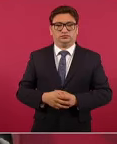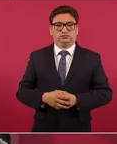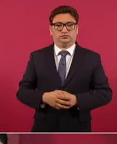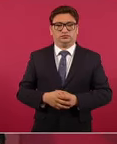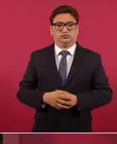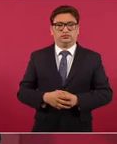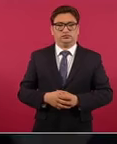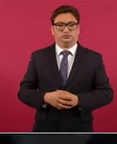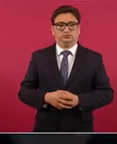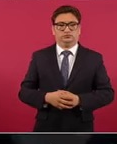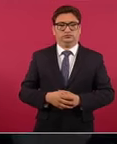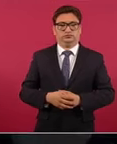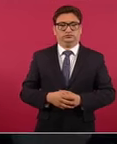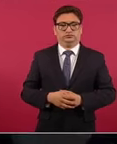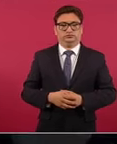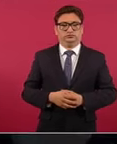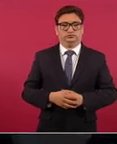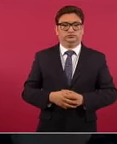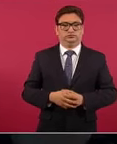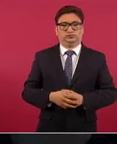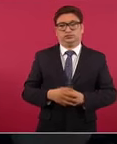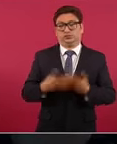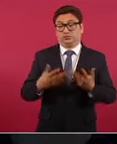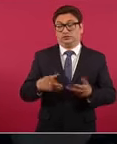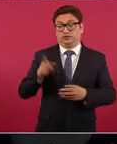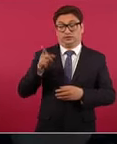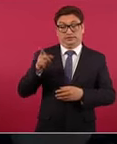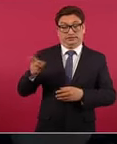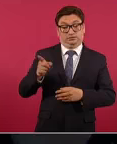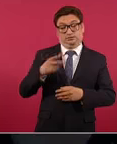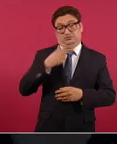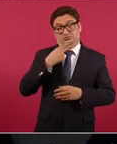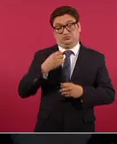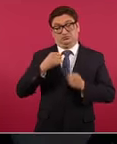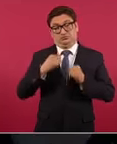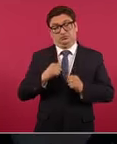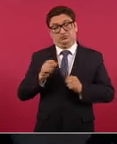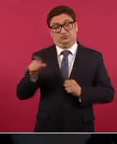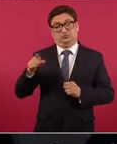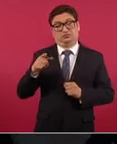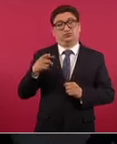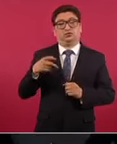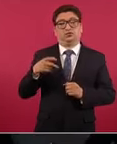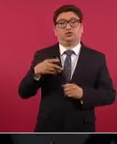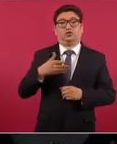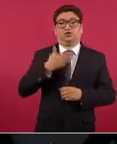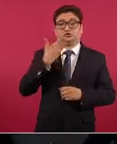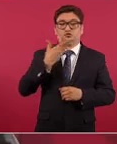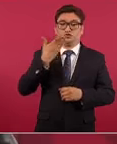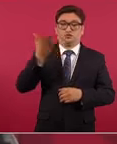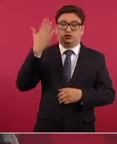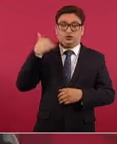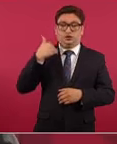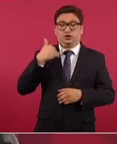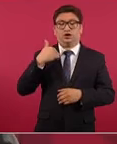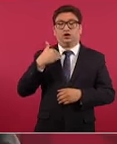seguramente pues el qué venía de abajo